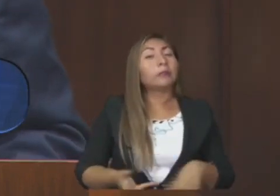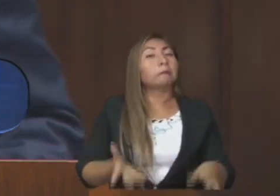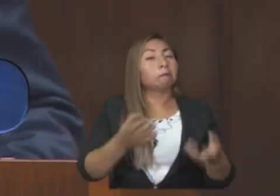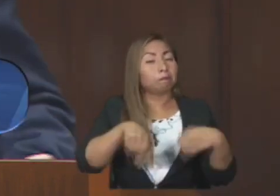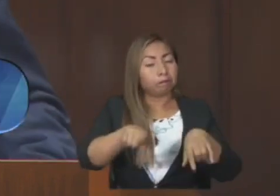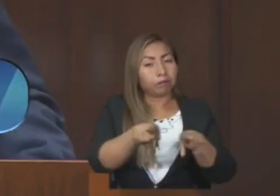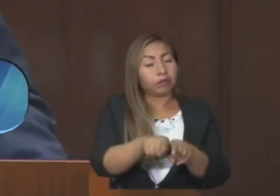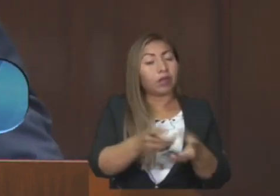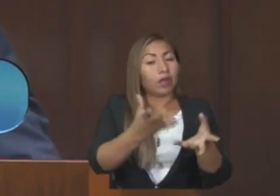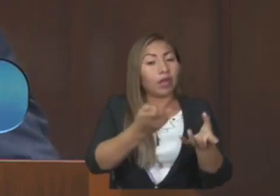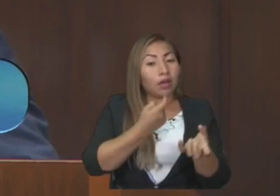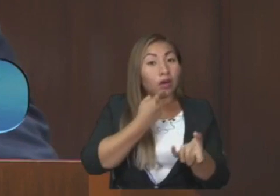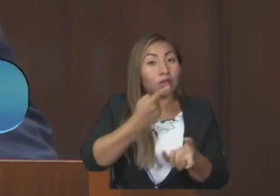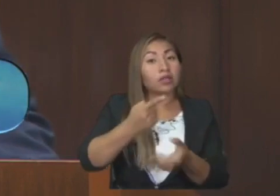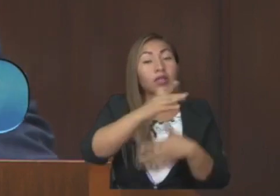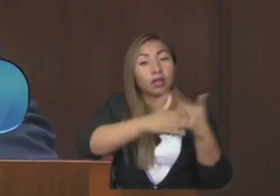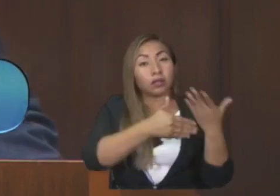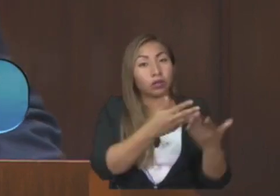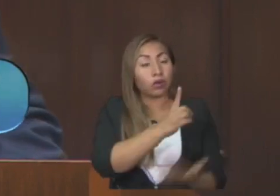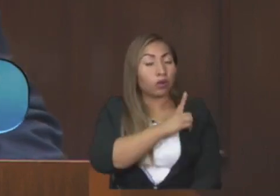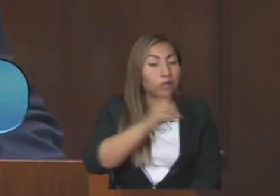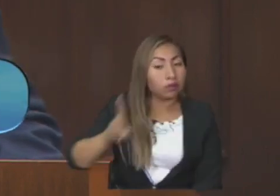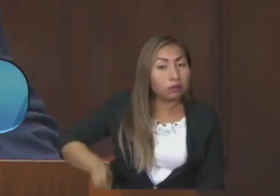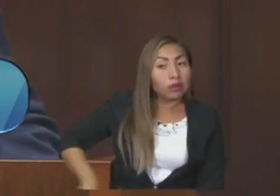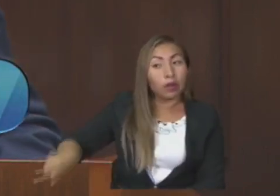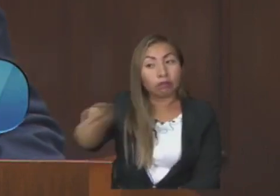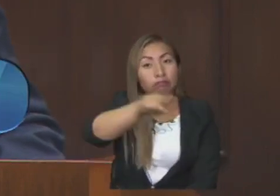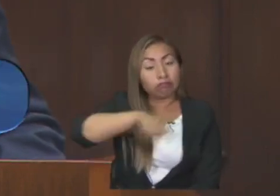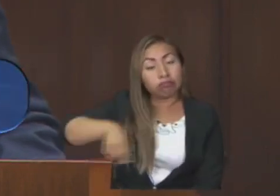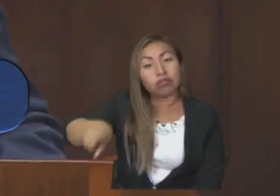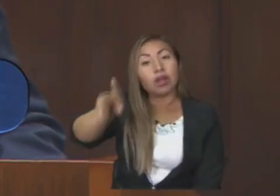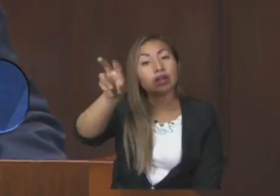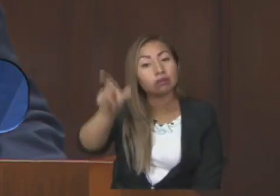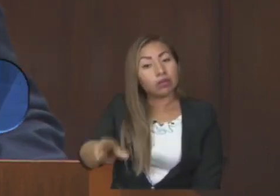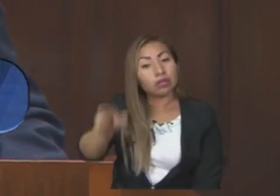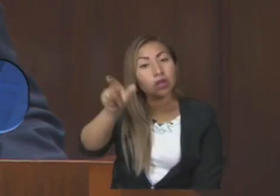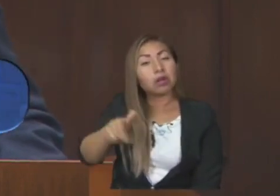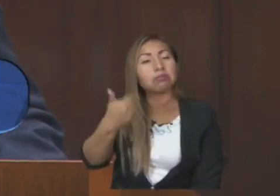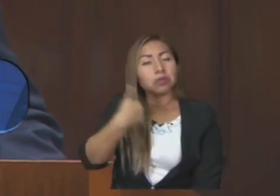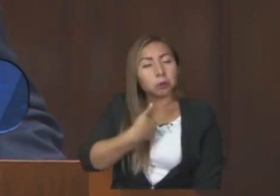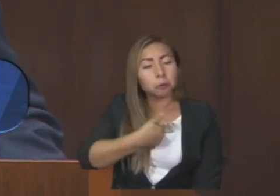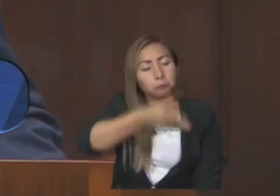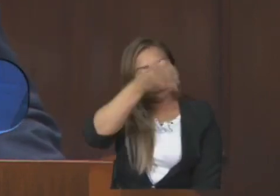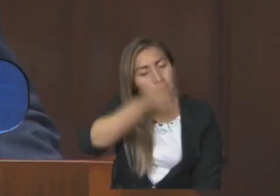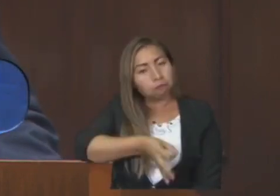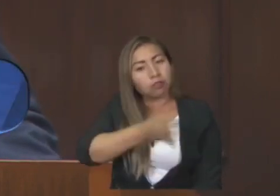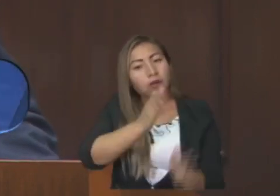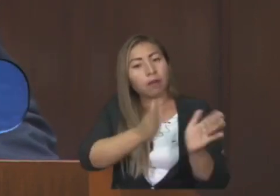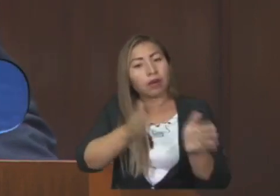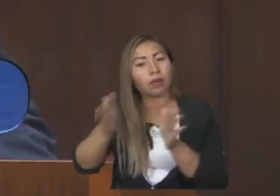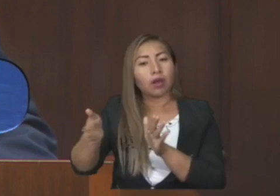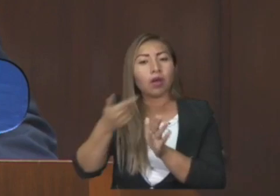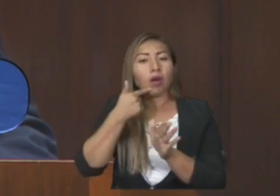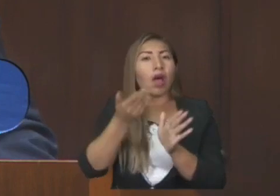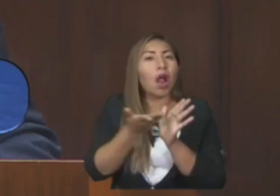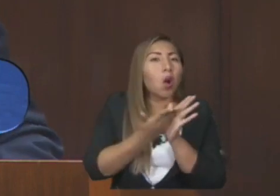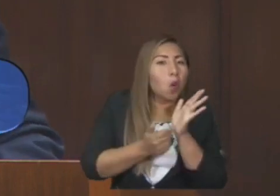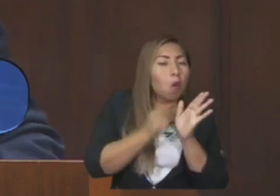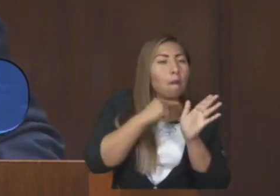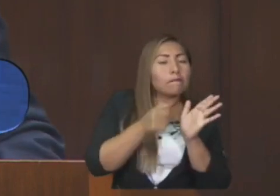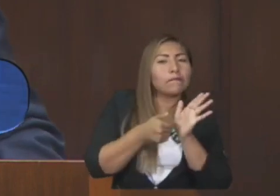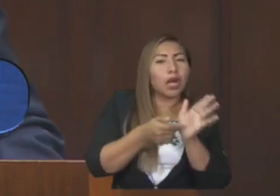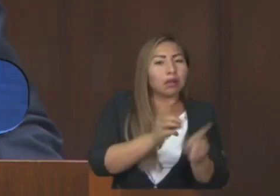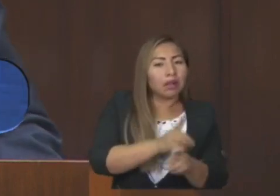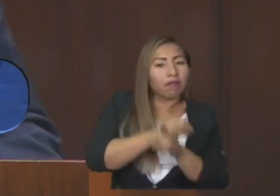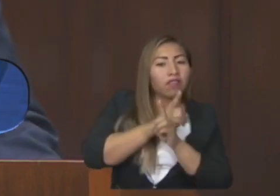recalcarles, señores diputados y pueblo panameño, que estamos completamente preparados para presentar las defensas de Panamá en